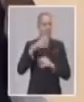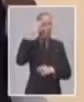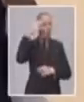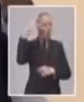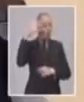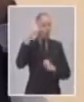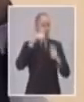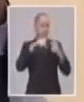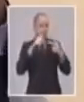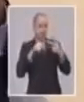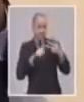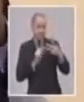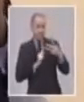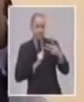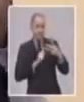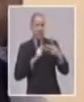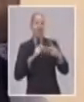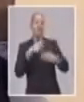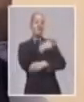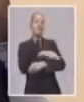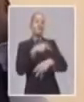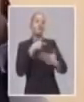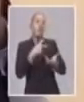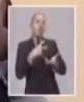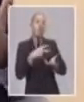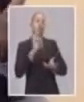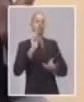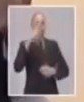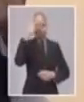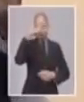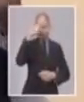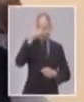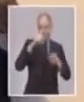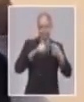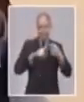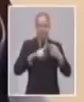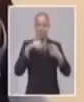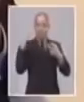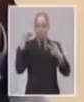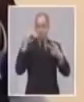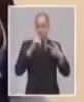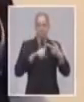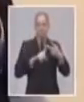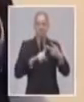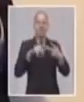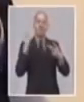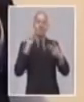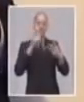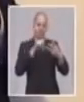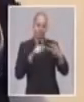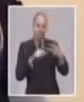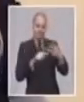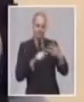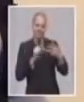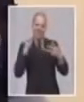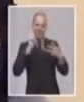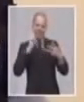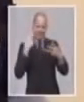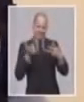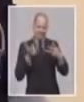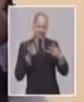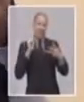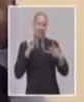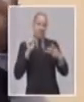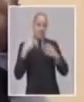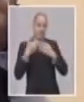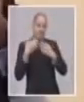3 gobiernos de la izquierda latinoamericana. México, Bolivia, Venezuela. O sea,